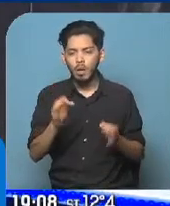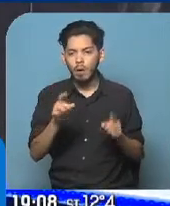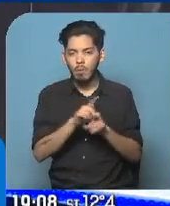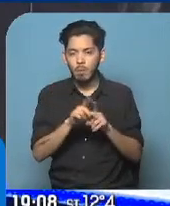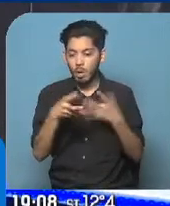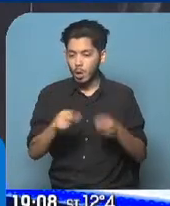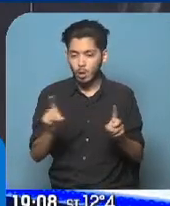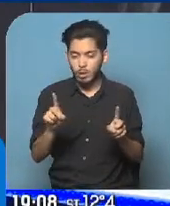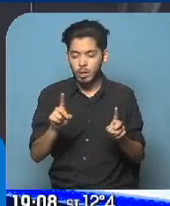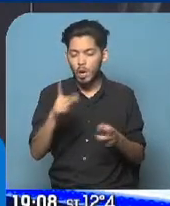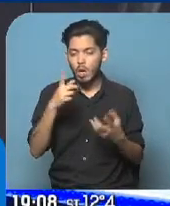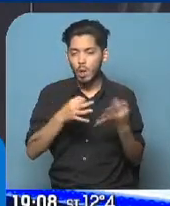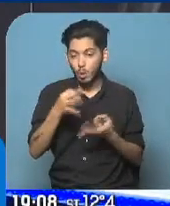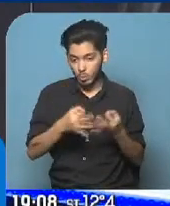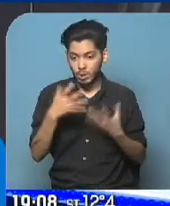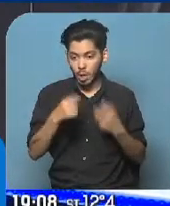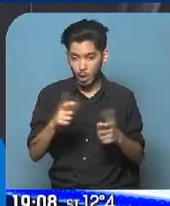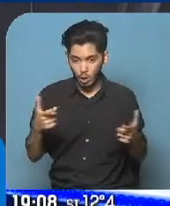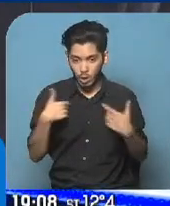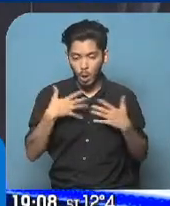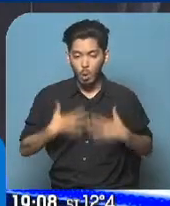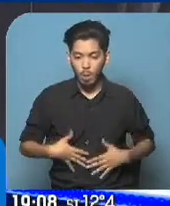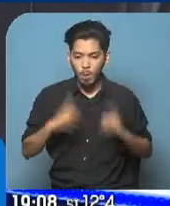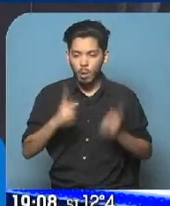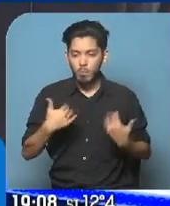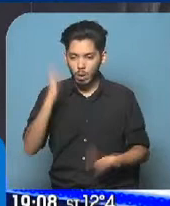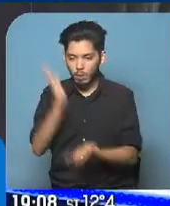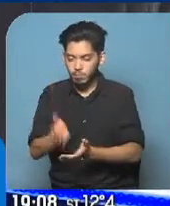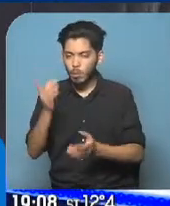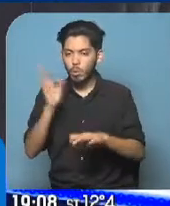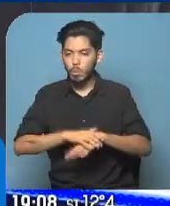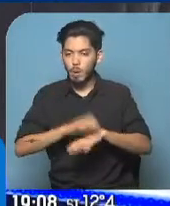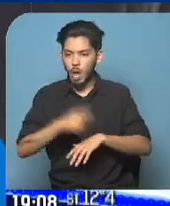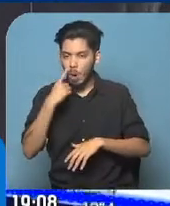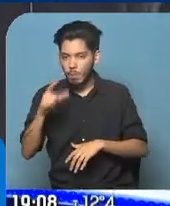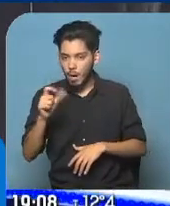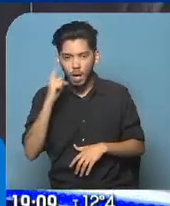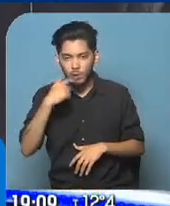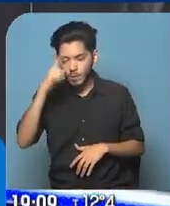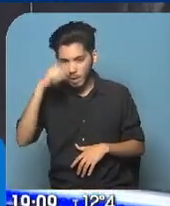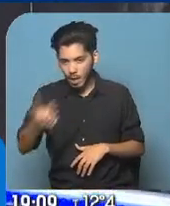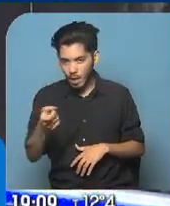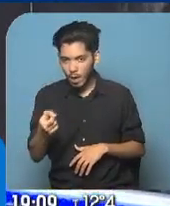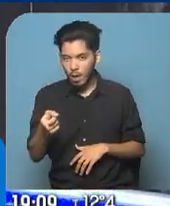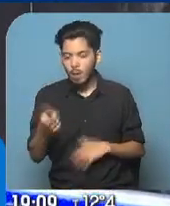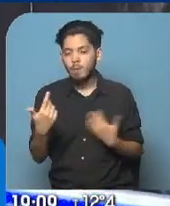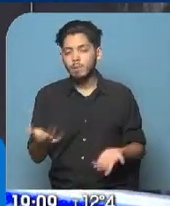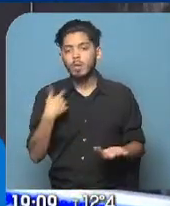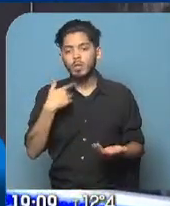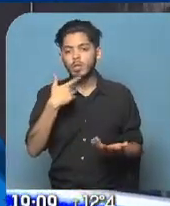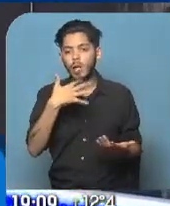hallado el cuerpo pueda declarar la culpabilidad de lagóstena la verdad es que por lo que yo tengo